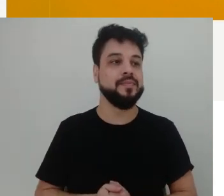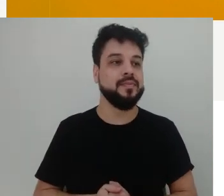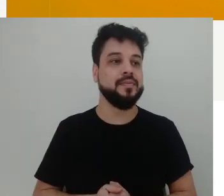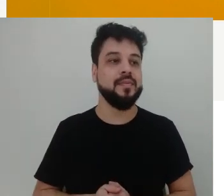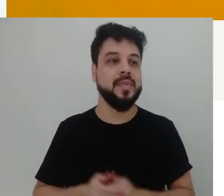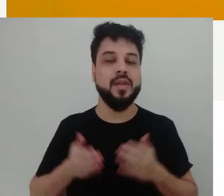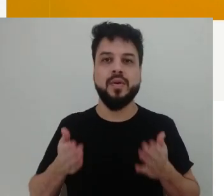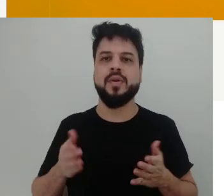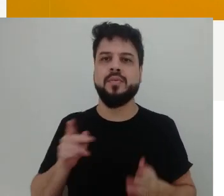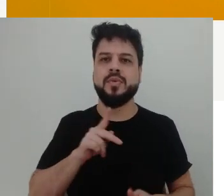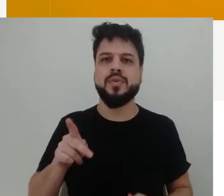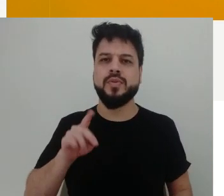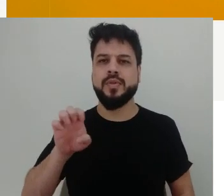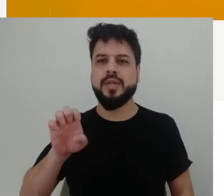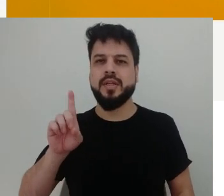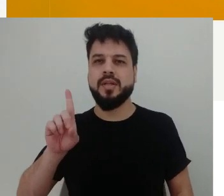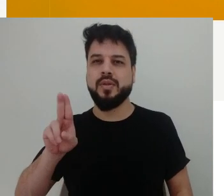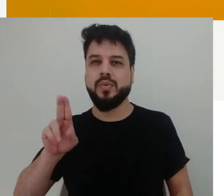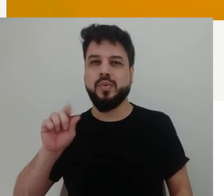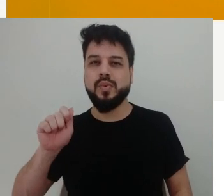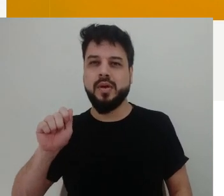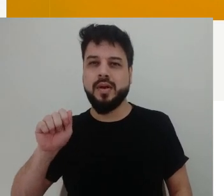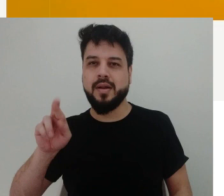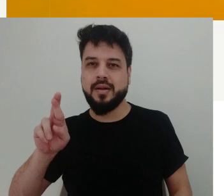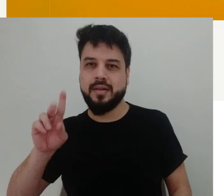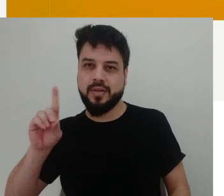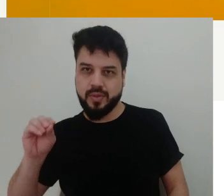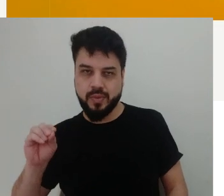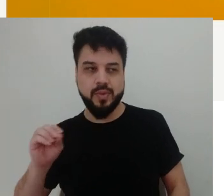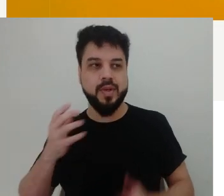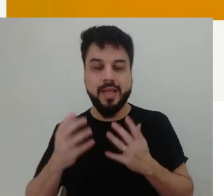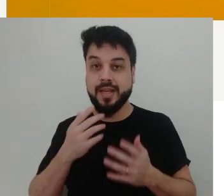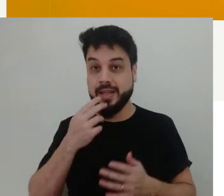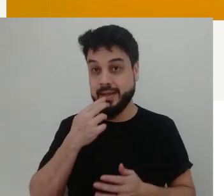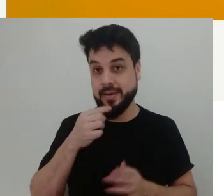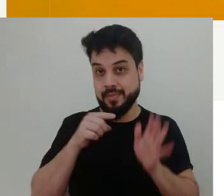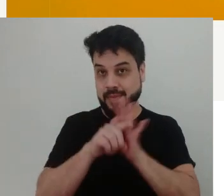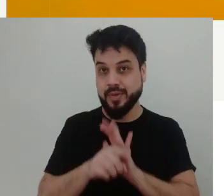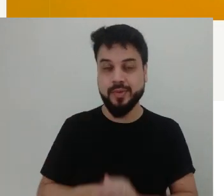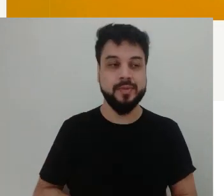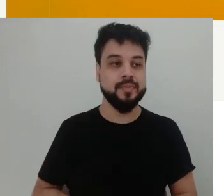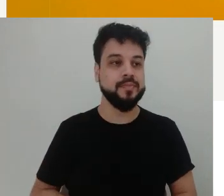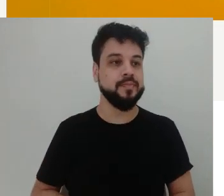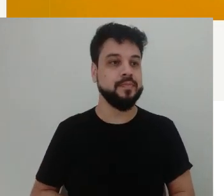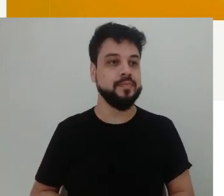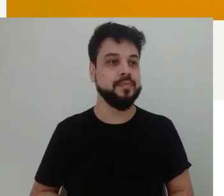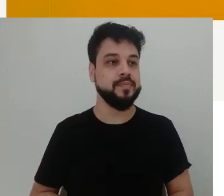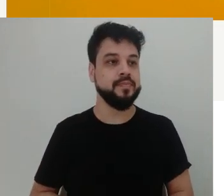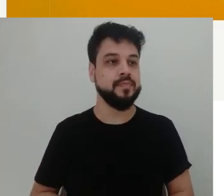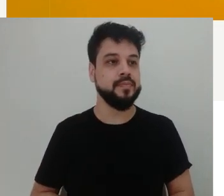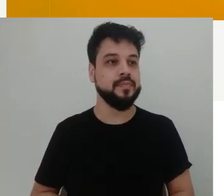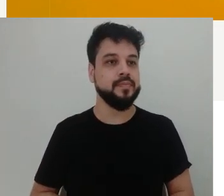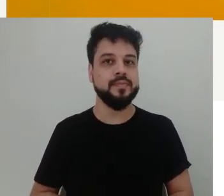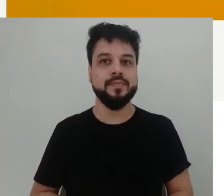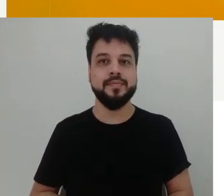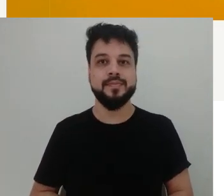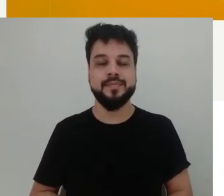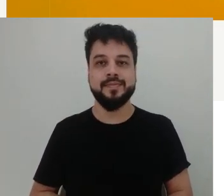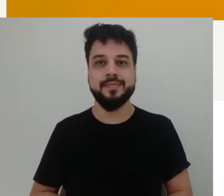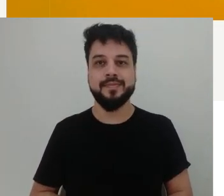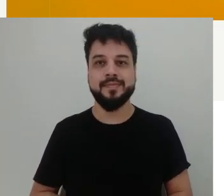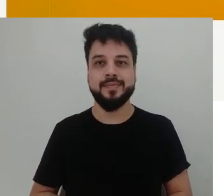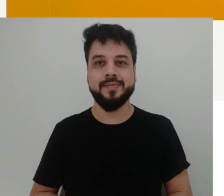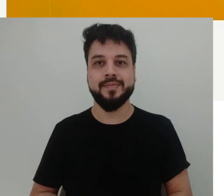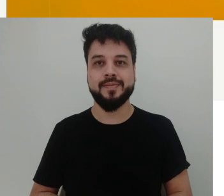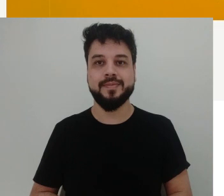aporte que tiene la interdisciplina en relación a lo que habrían podido hacer si hubieran estudiado solo